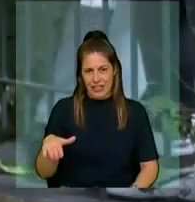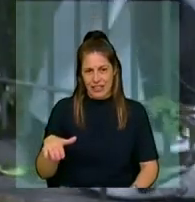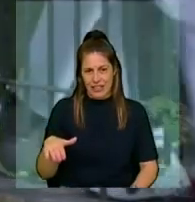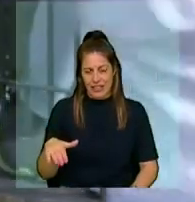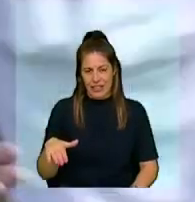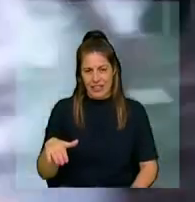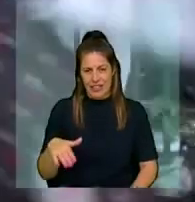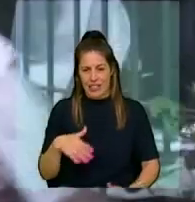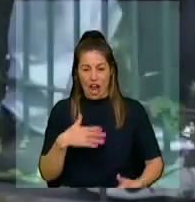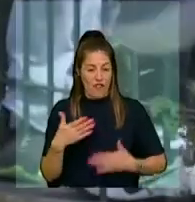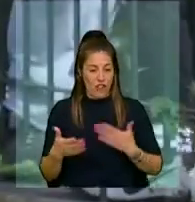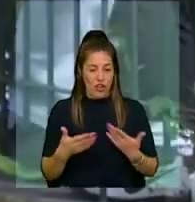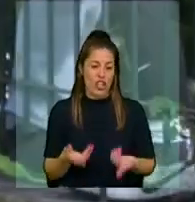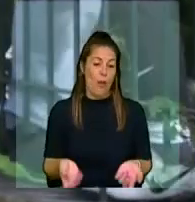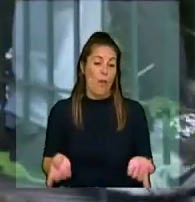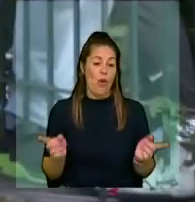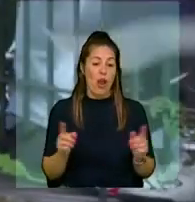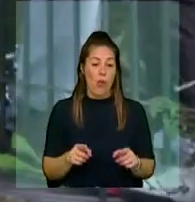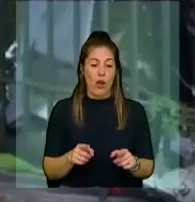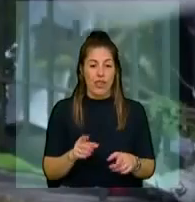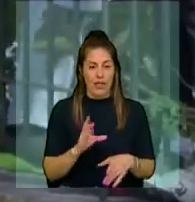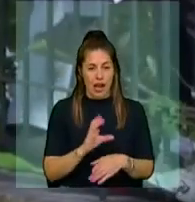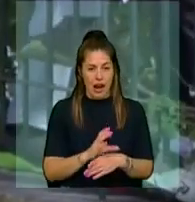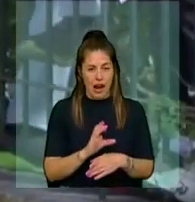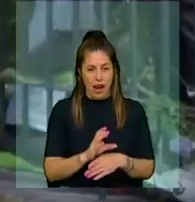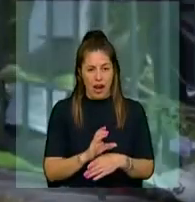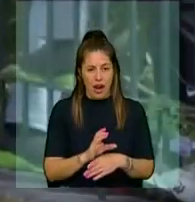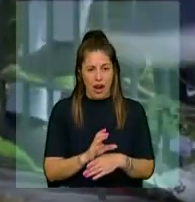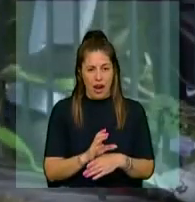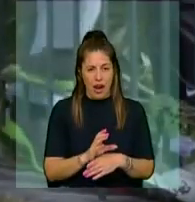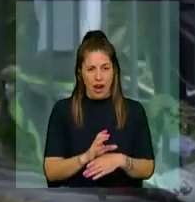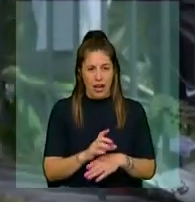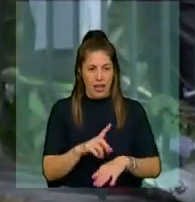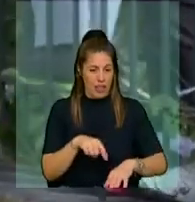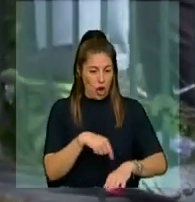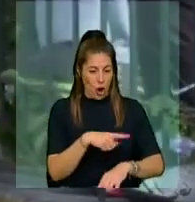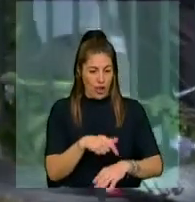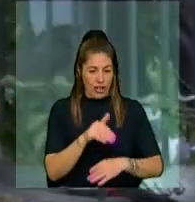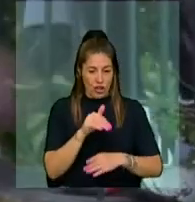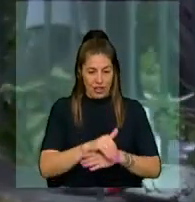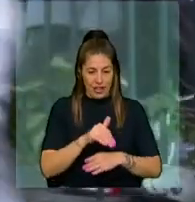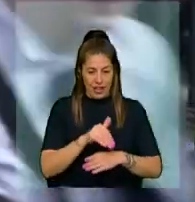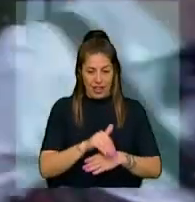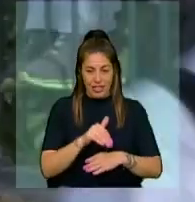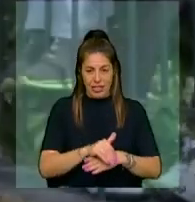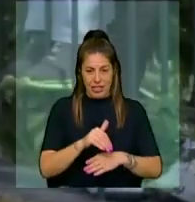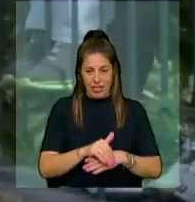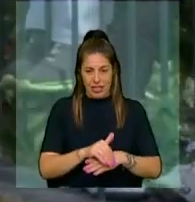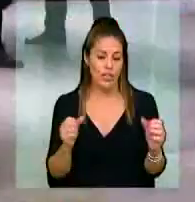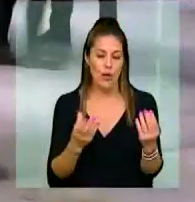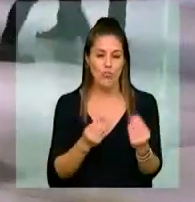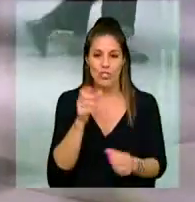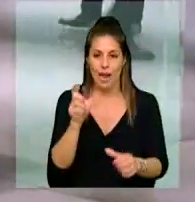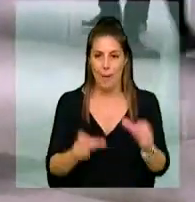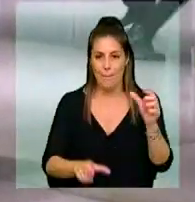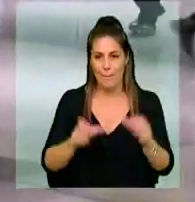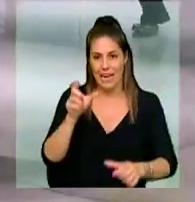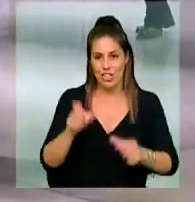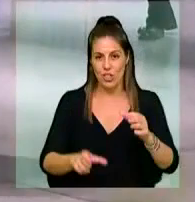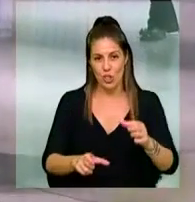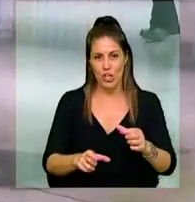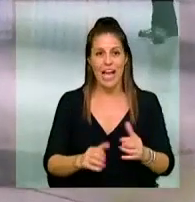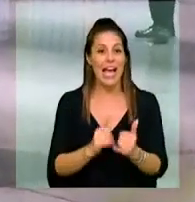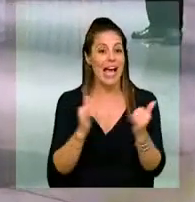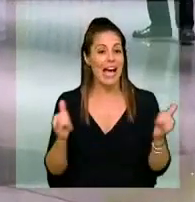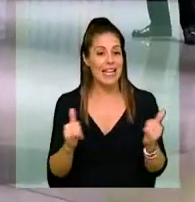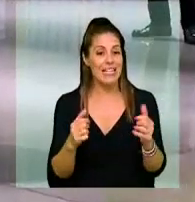a clases, digamos, en lo que es el horario de la tarde. Estamos en la escuela Simón Bolívar. Una cosa que hace días